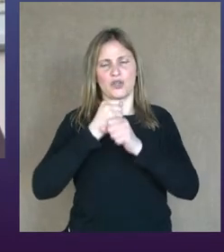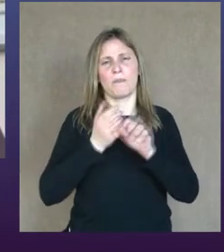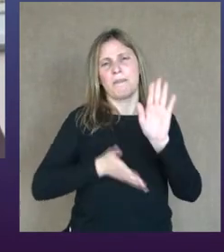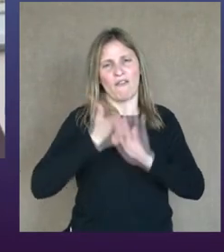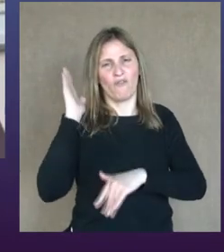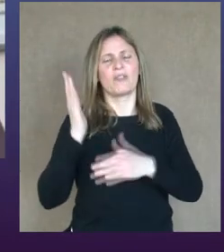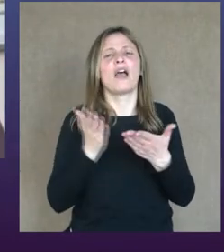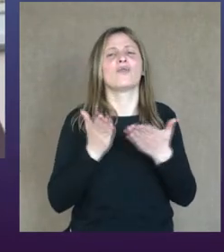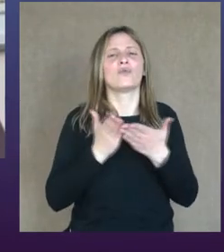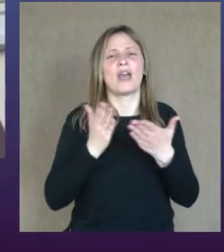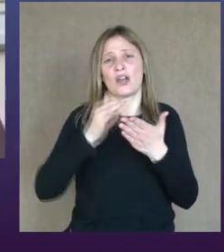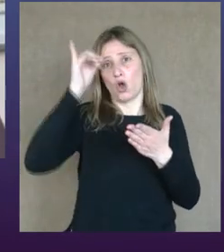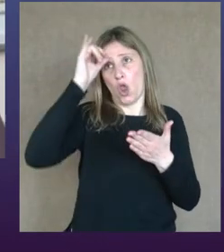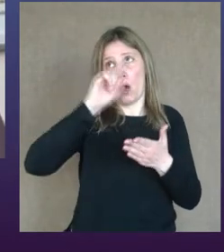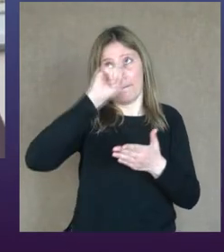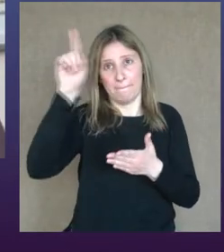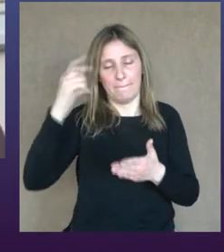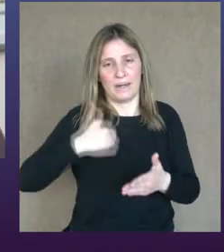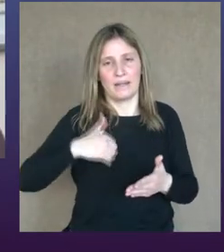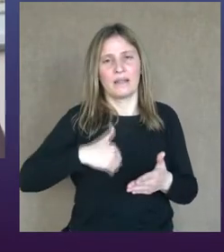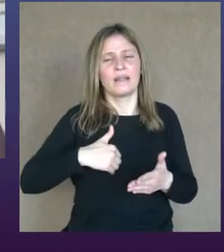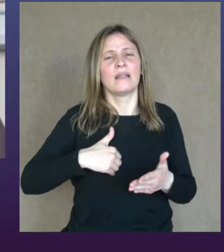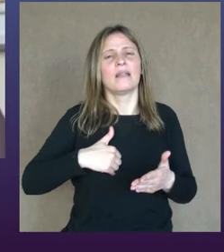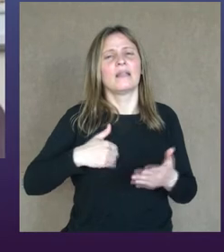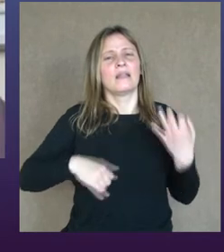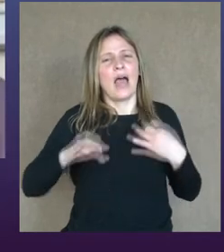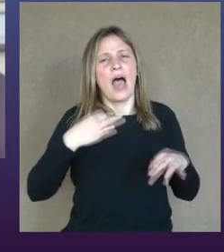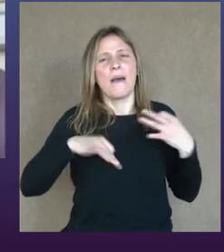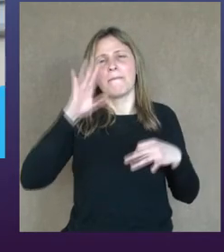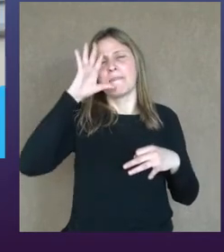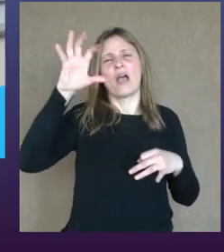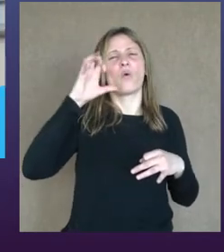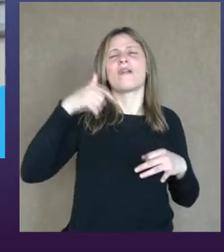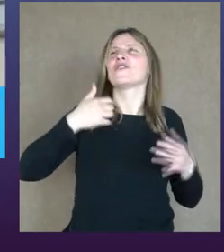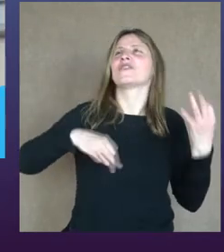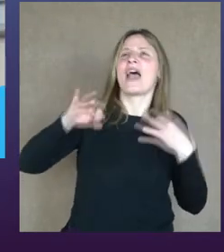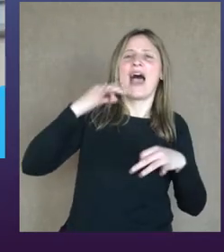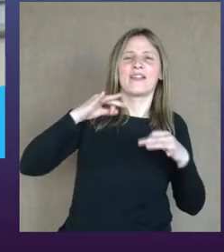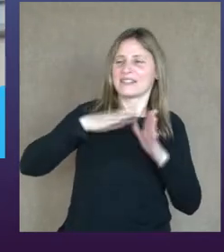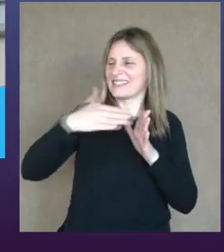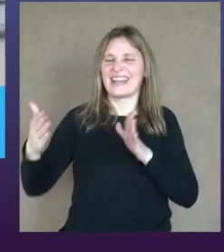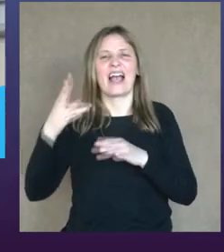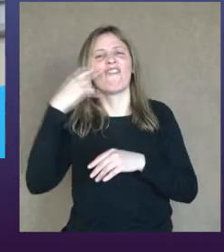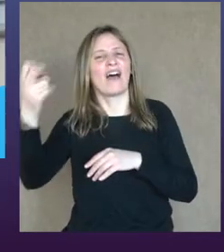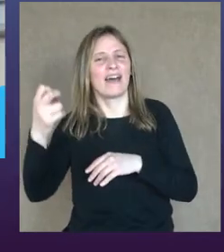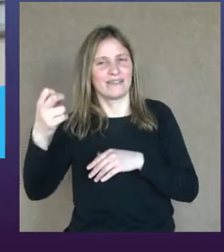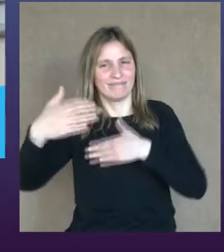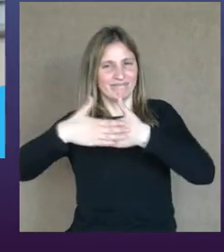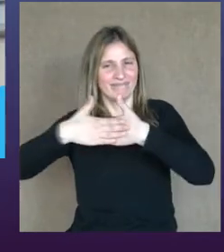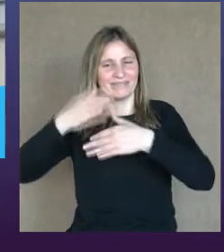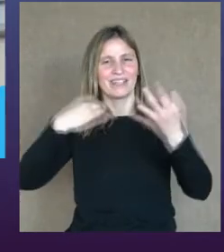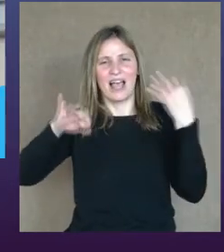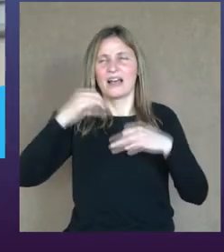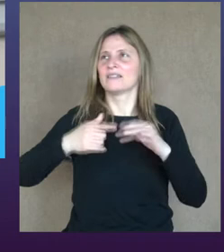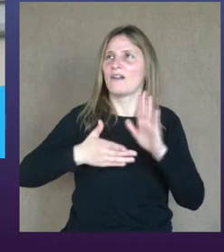a estudiar al Colón, yo también me acuerdo estar en el Petit Colón, que es un bar que queda ahí cerquita del teatro, ¿no? Pensando si me